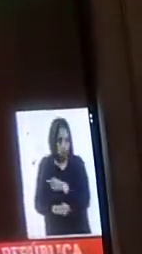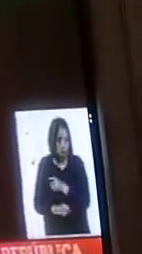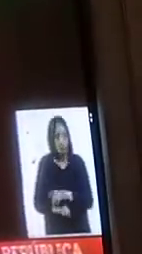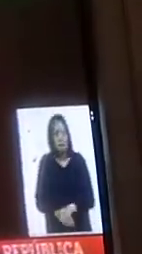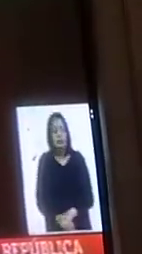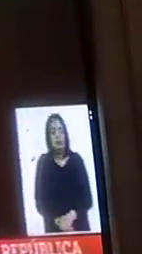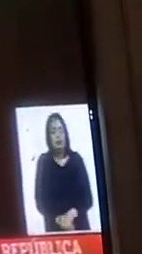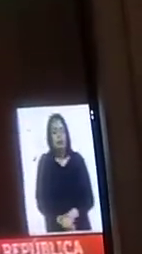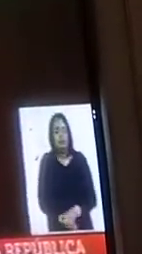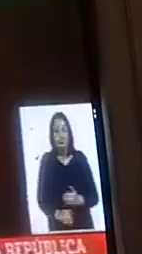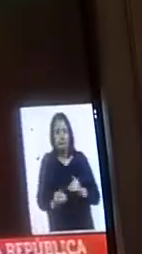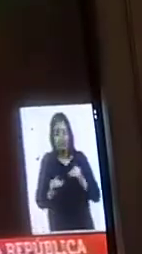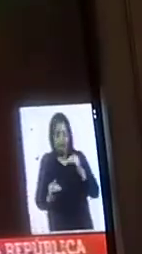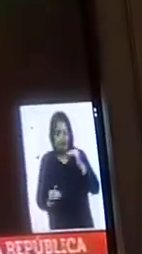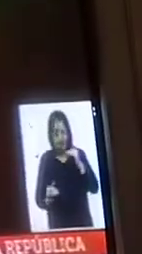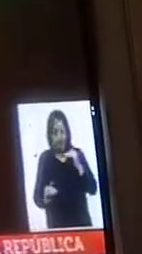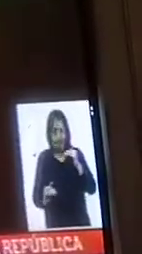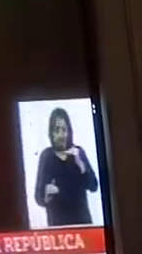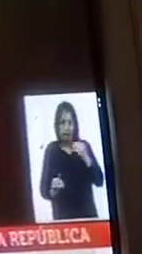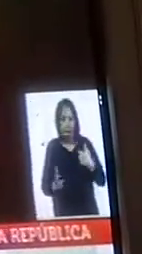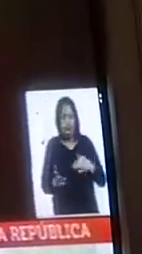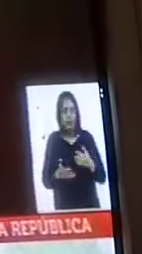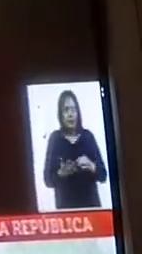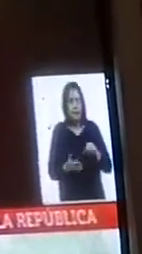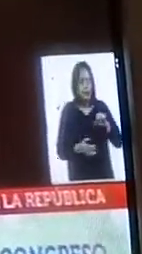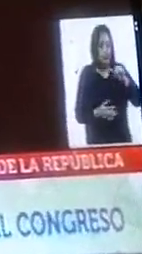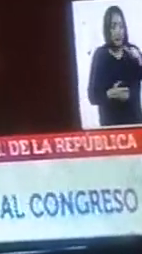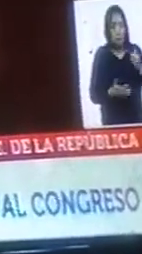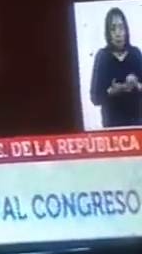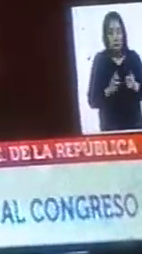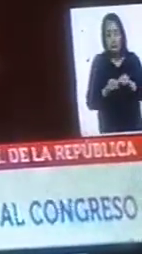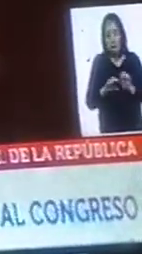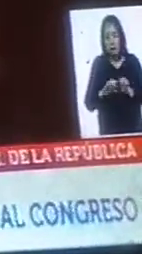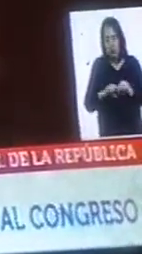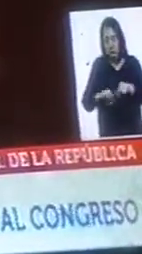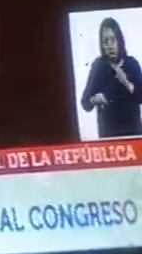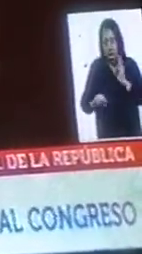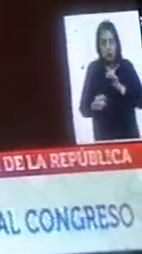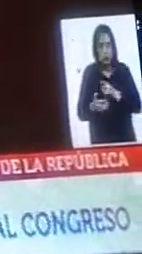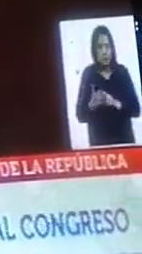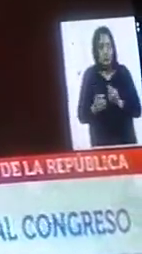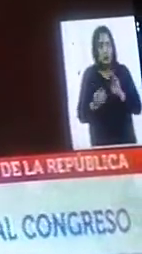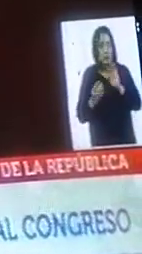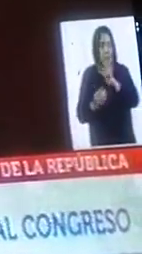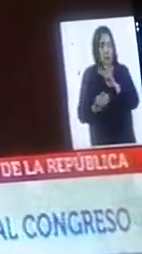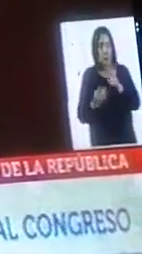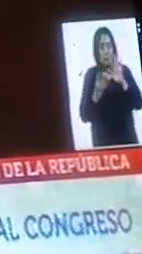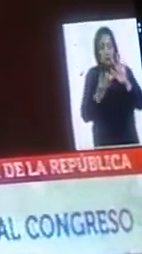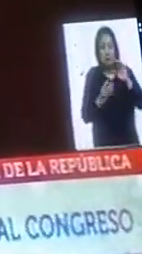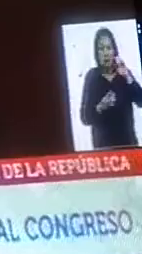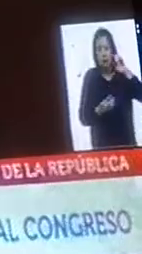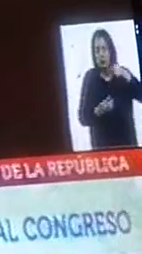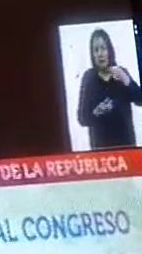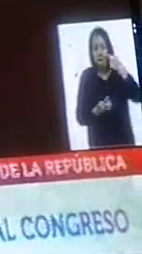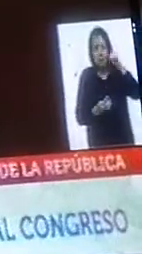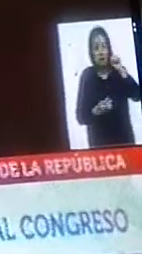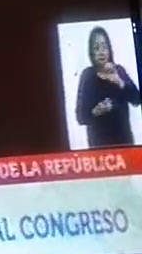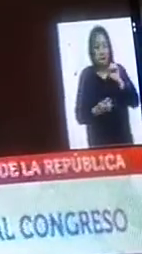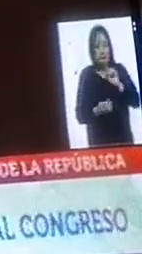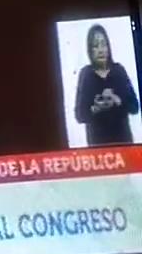la brecha la infraestructura de agua y saneamiento es de 49 mil millones y lesiones